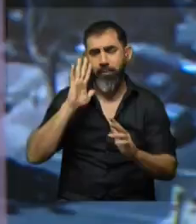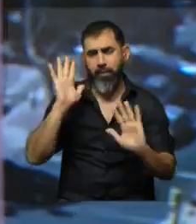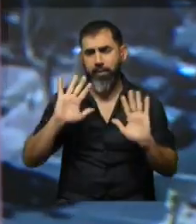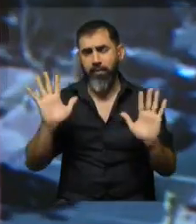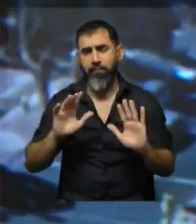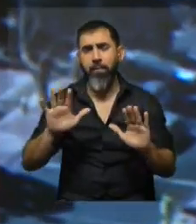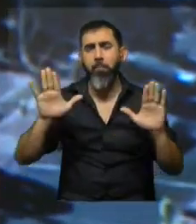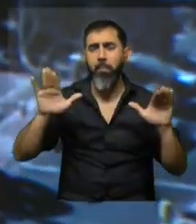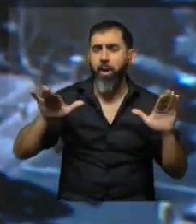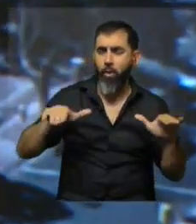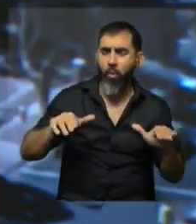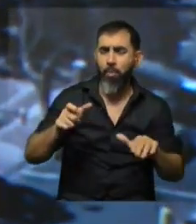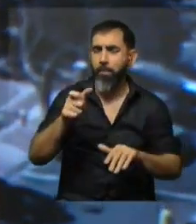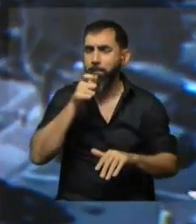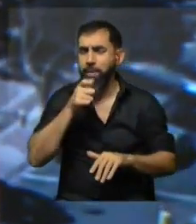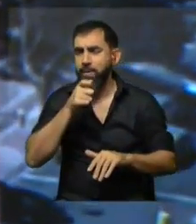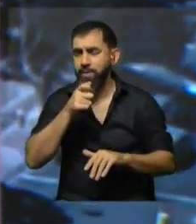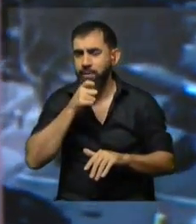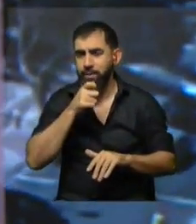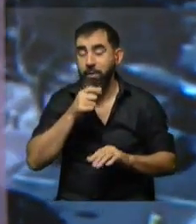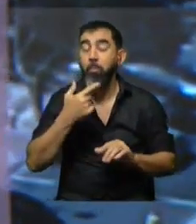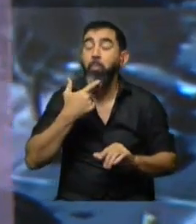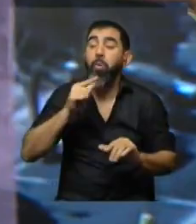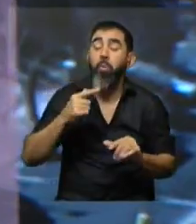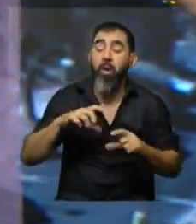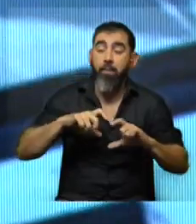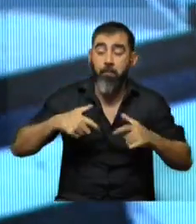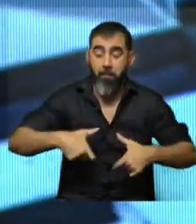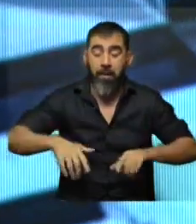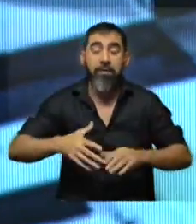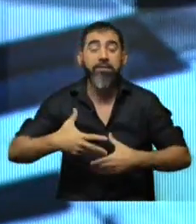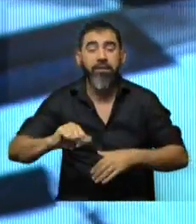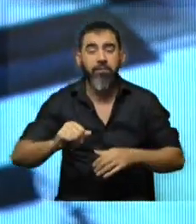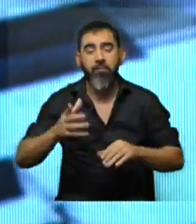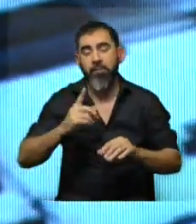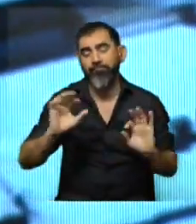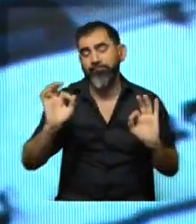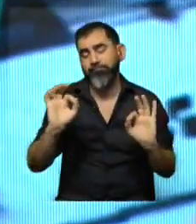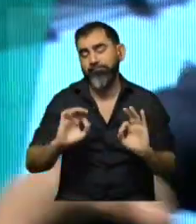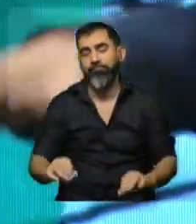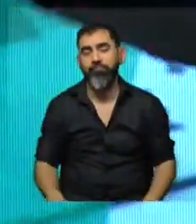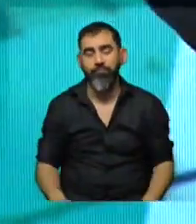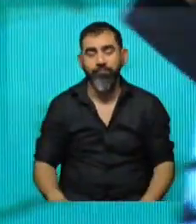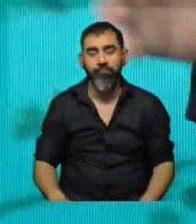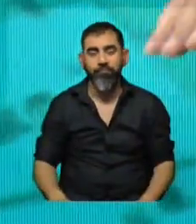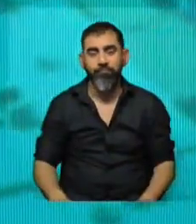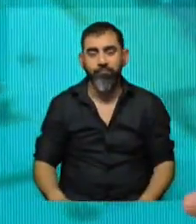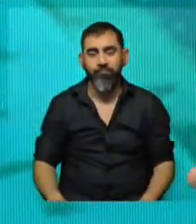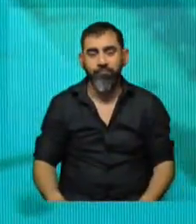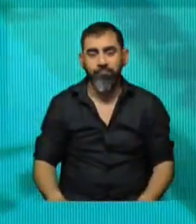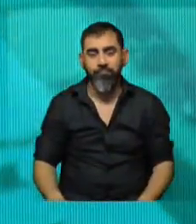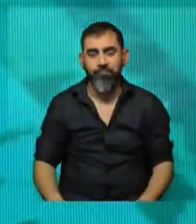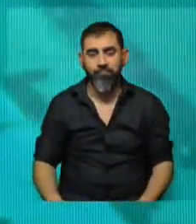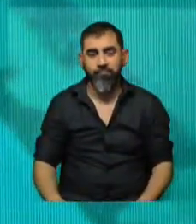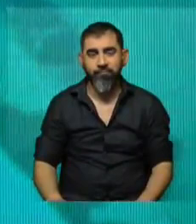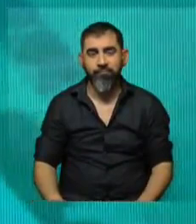la Paloma, a la Pedrera. Yo llegué por las dudas en la malla, pero. Usted dijo un resort. Así un claro, resort. Ahí va, una cosa. Wow. Fue